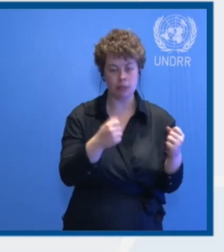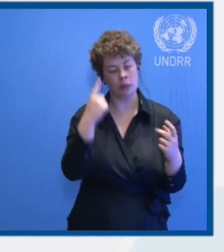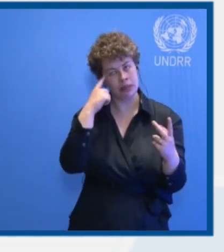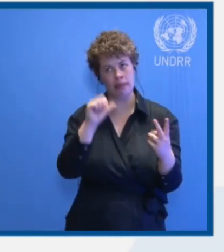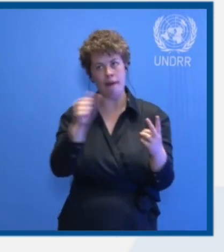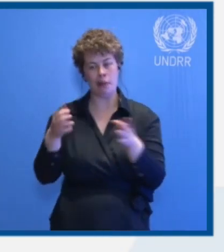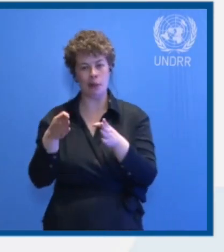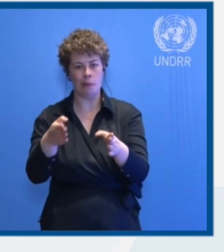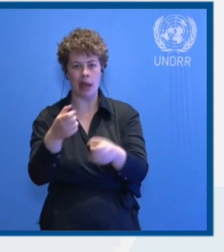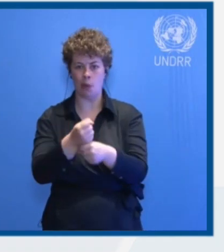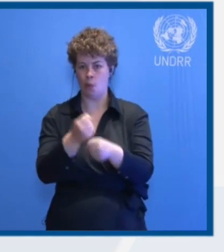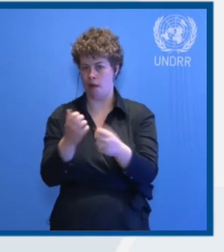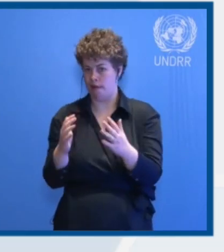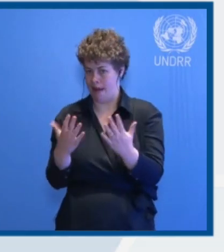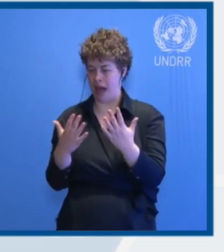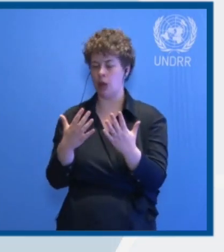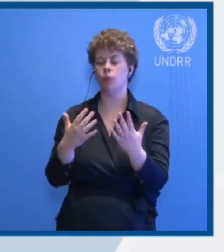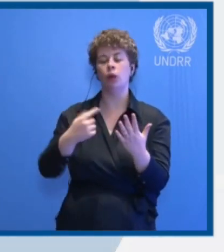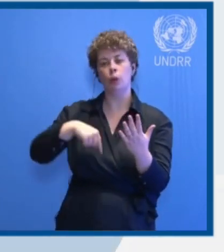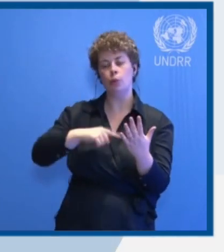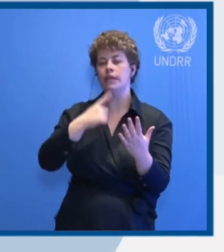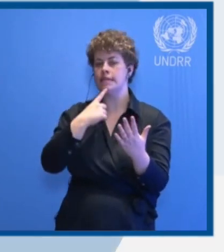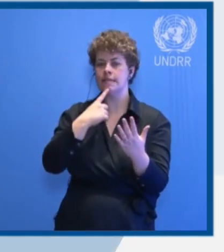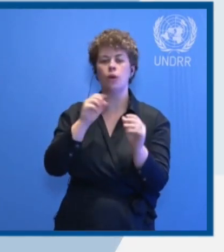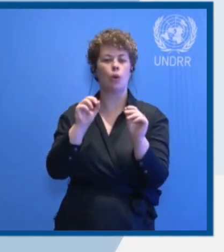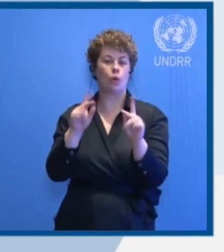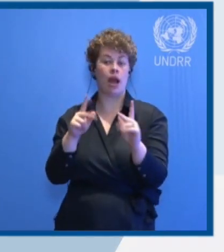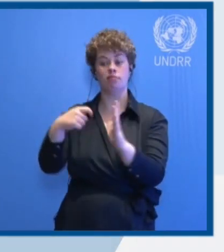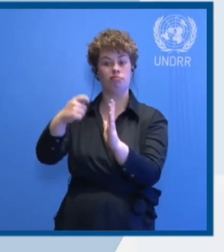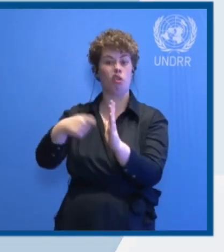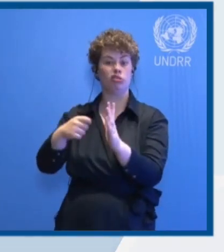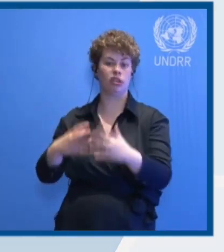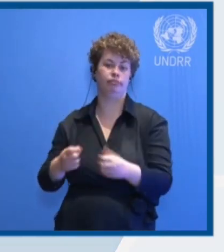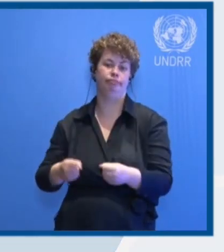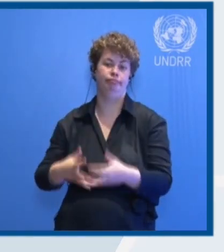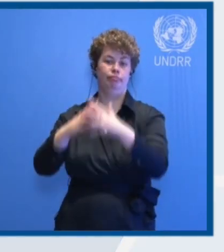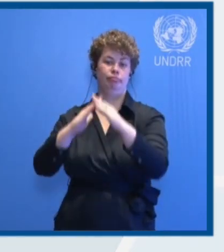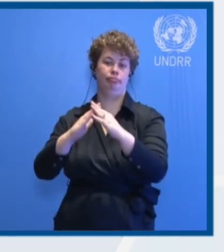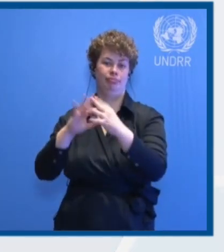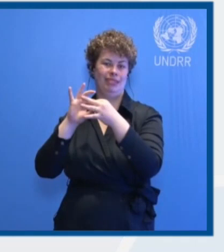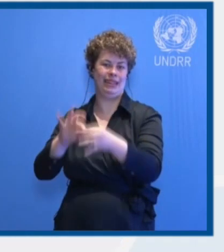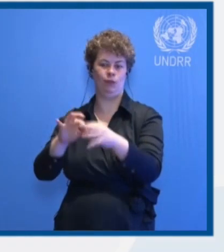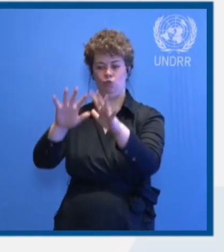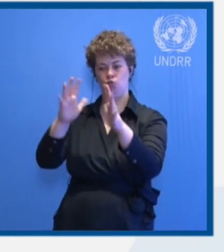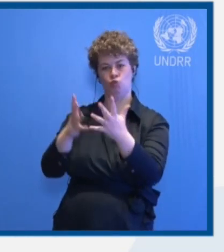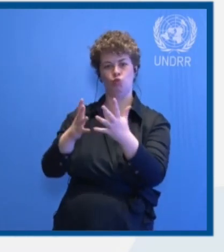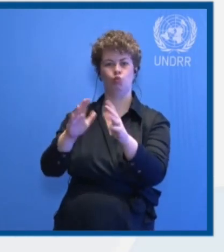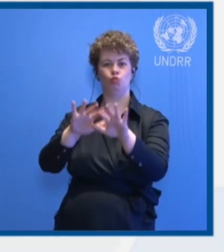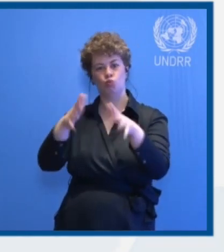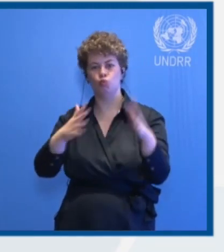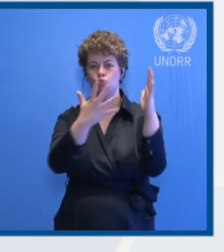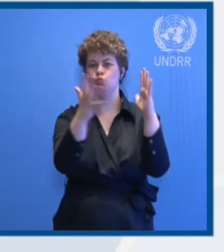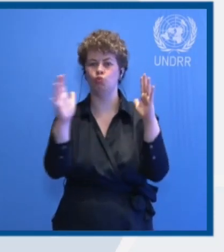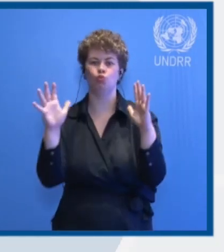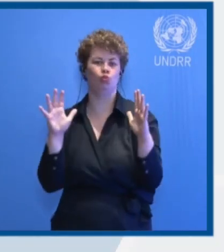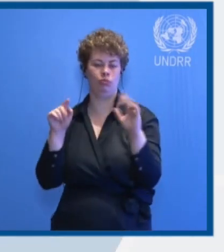proyectos estándar de soluciones basadas en la naturaleza con el enfoque de ecorreducción, pues porque estos proyectos estándar sobre todo nos